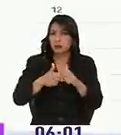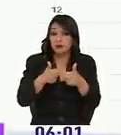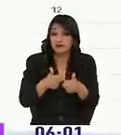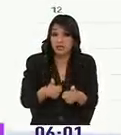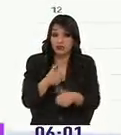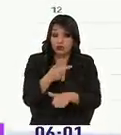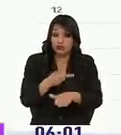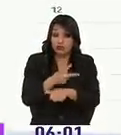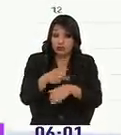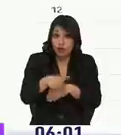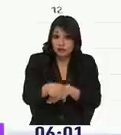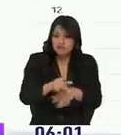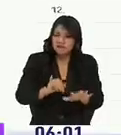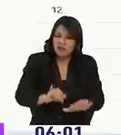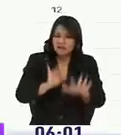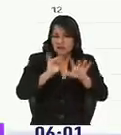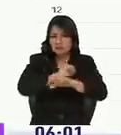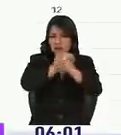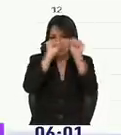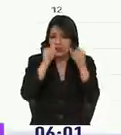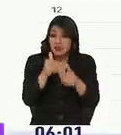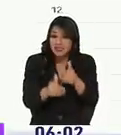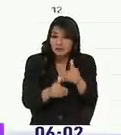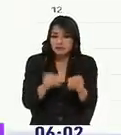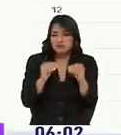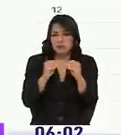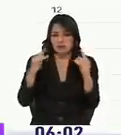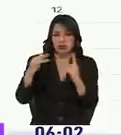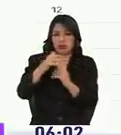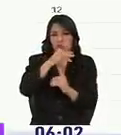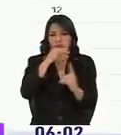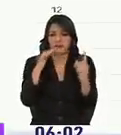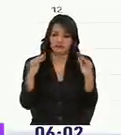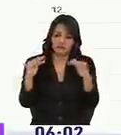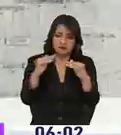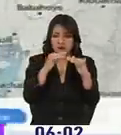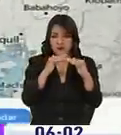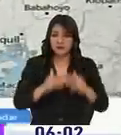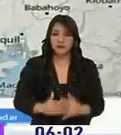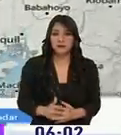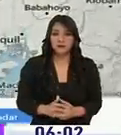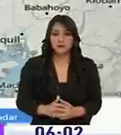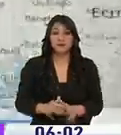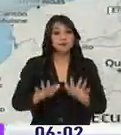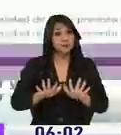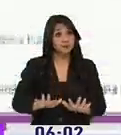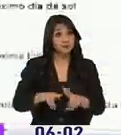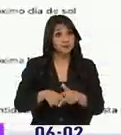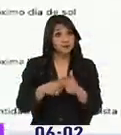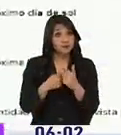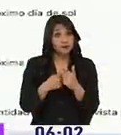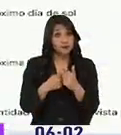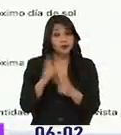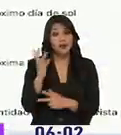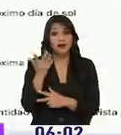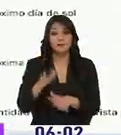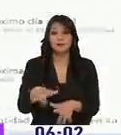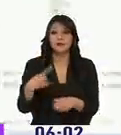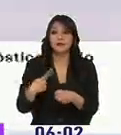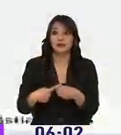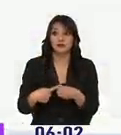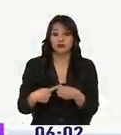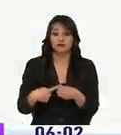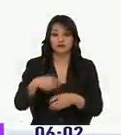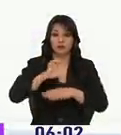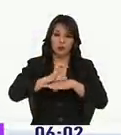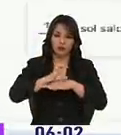2 primeras horas de la mañana, luego se va a complicar. Bueno, ahí está entonces. ¿Cómo va a estar el clima el día de hoy en nuestro país,